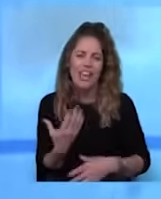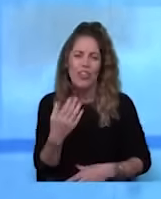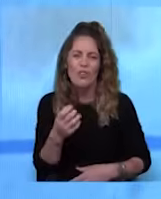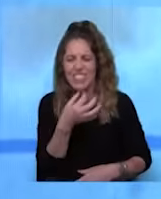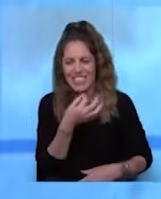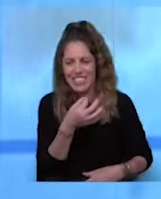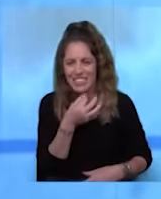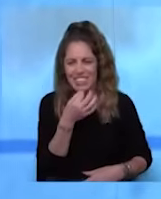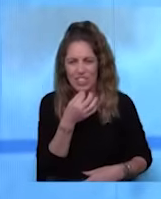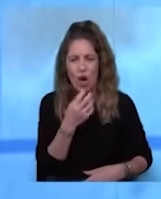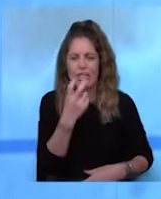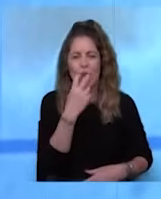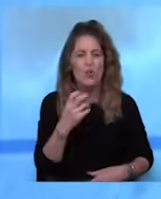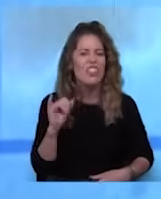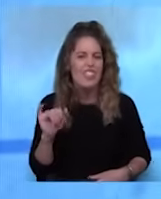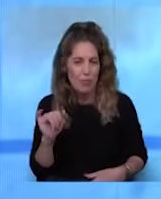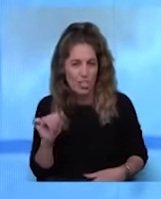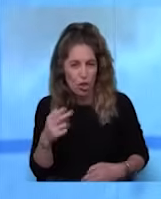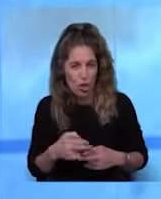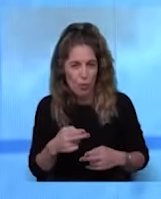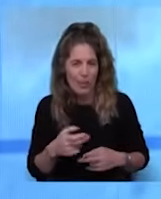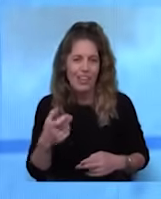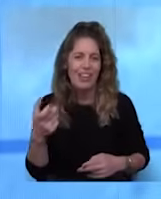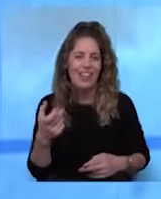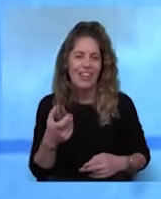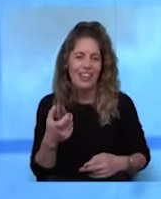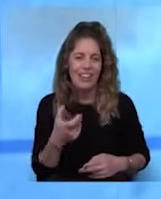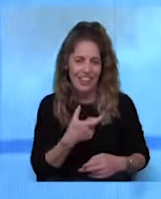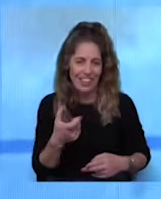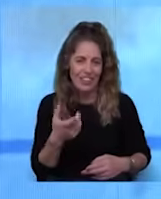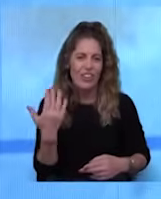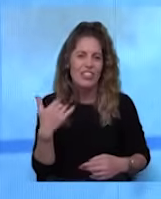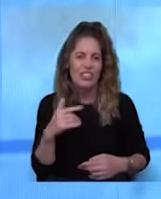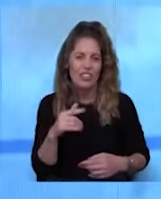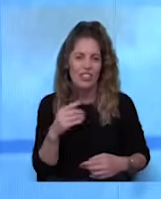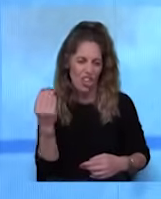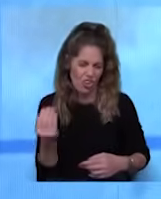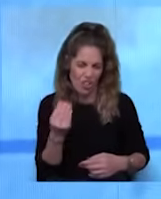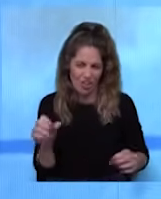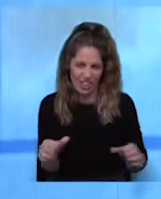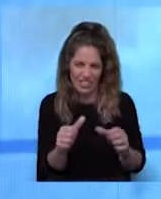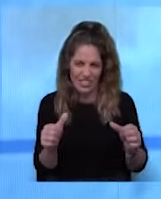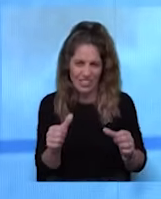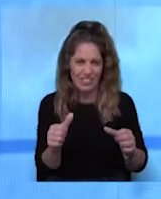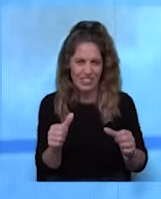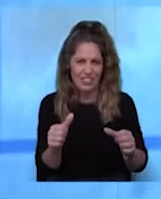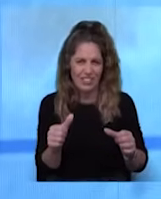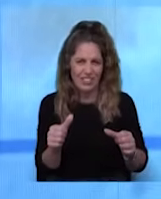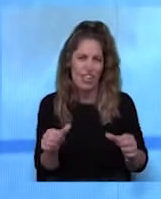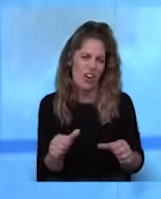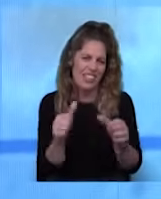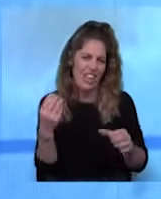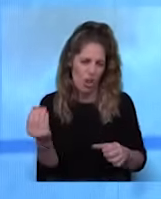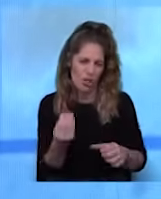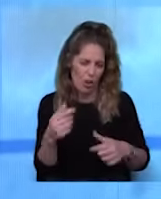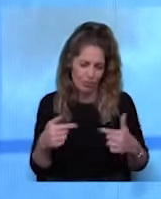chistecito se llama San José de mayo y reite lé con aquello de la carmel los sábados no sé la Carme de los sábados la Carmen los sábados la